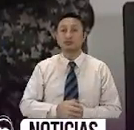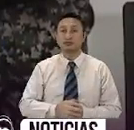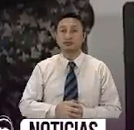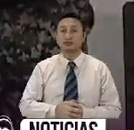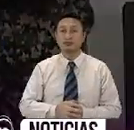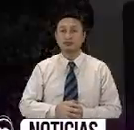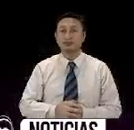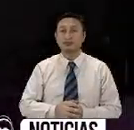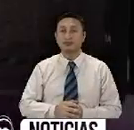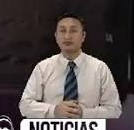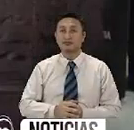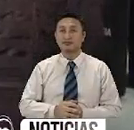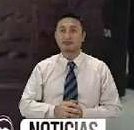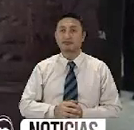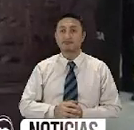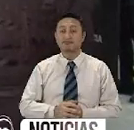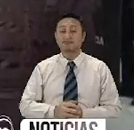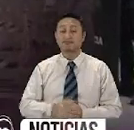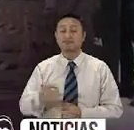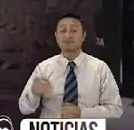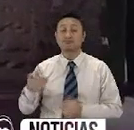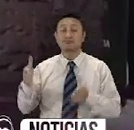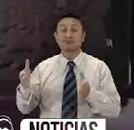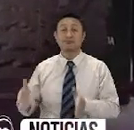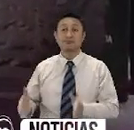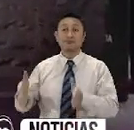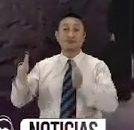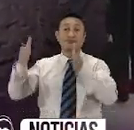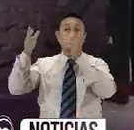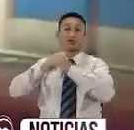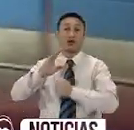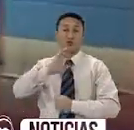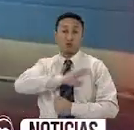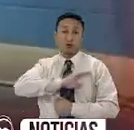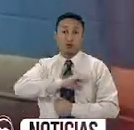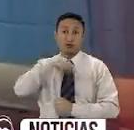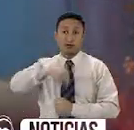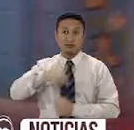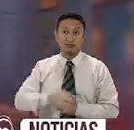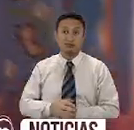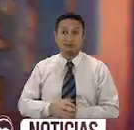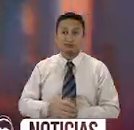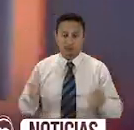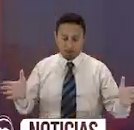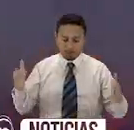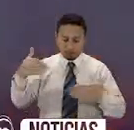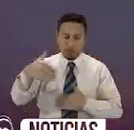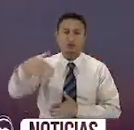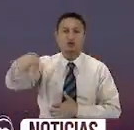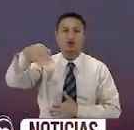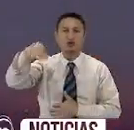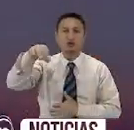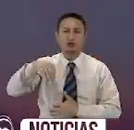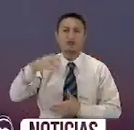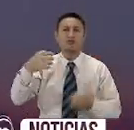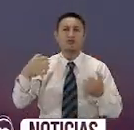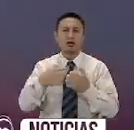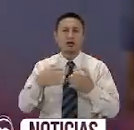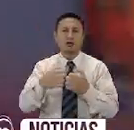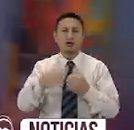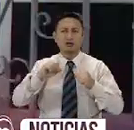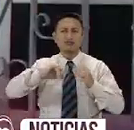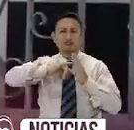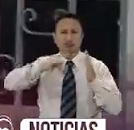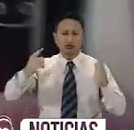en flagrancia. Desde el edificio donde funciona la municipalidad retiraron cartones con documentos y hasta equipos de